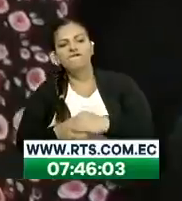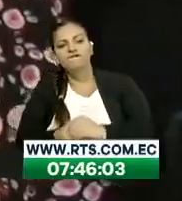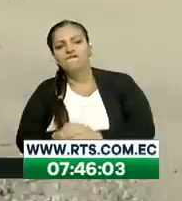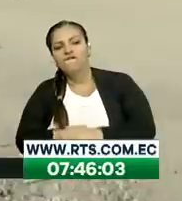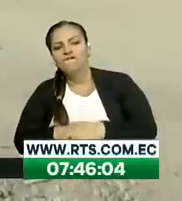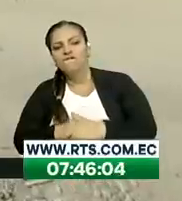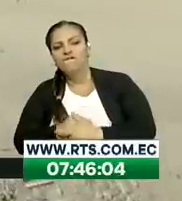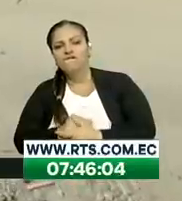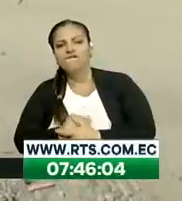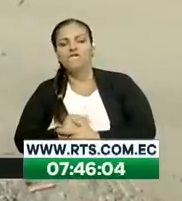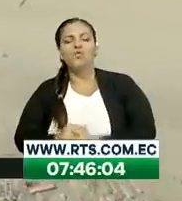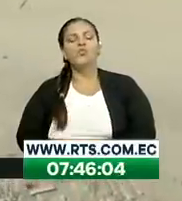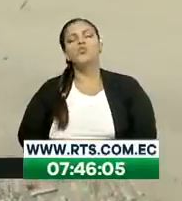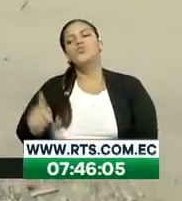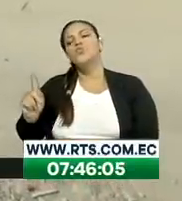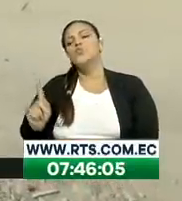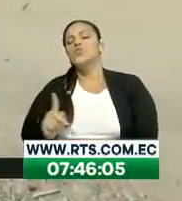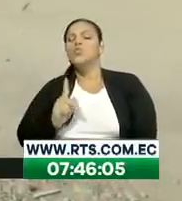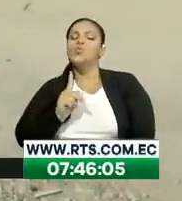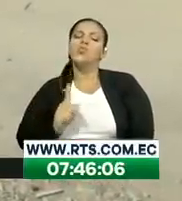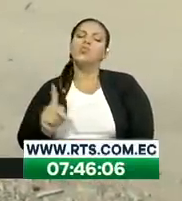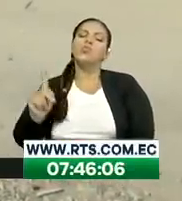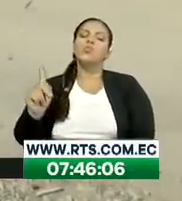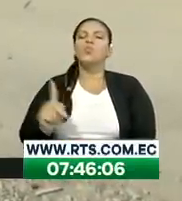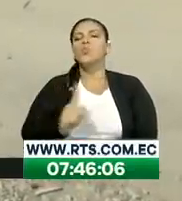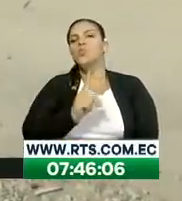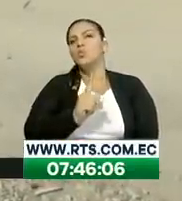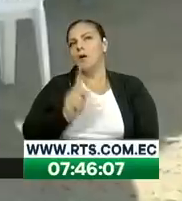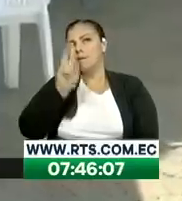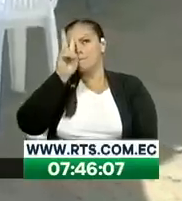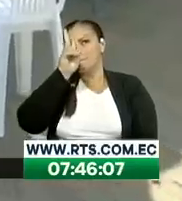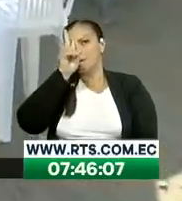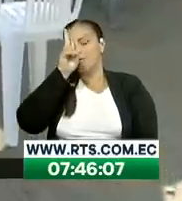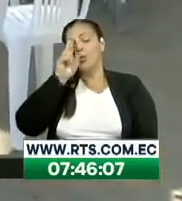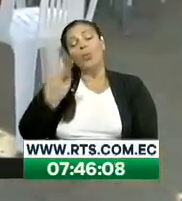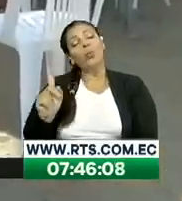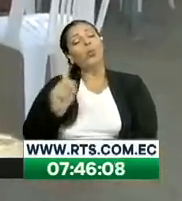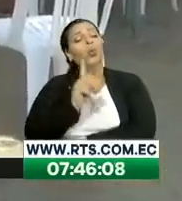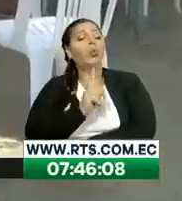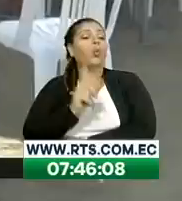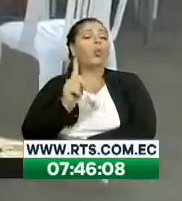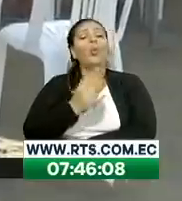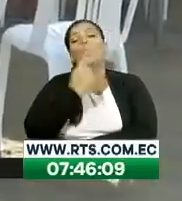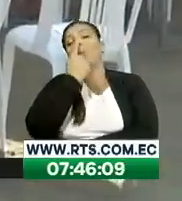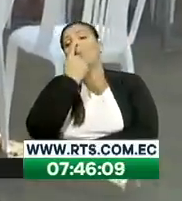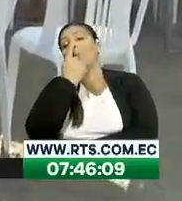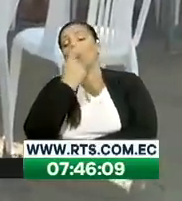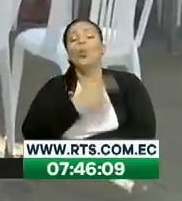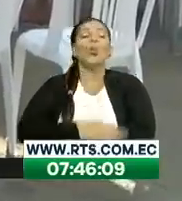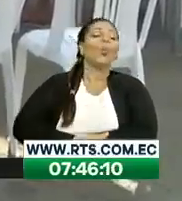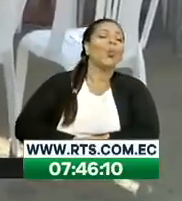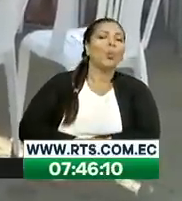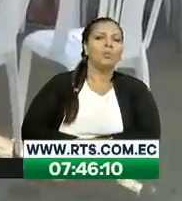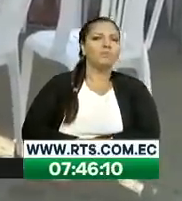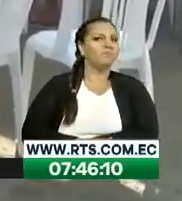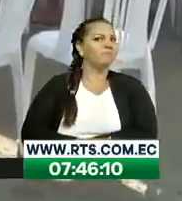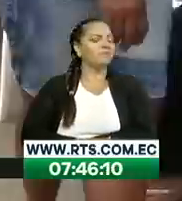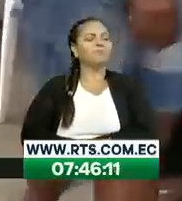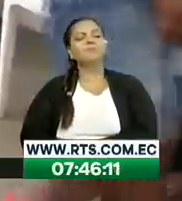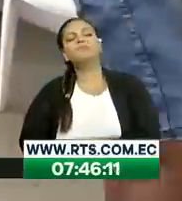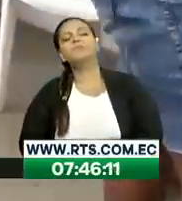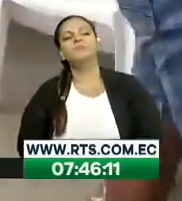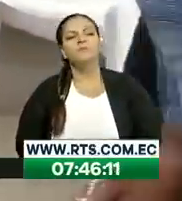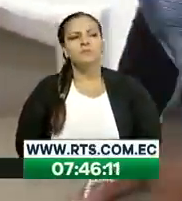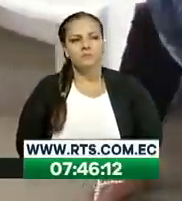Simulando interés en un partido de vóley, así un sicario se acercó a su víctima que practicaba este deporte para dispararle a